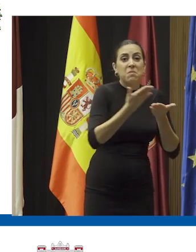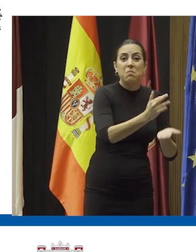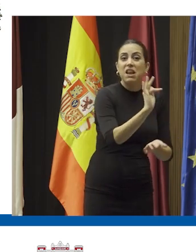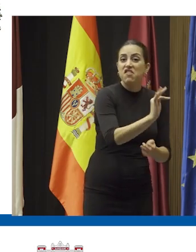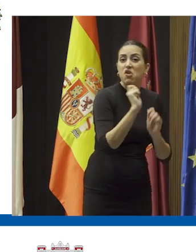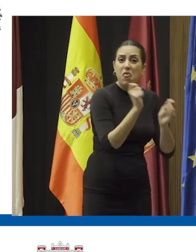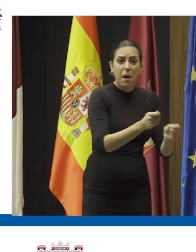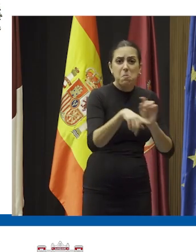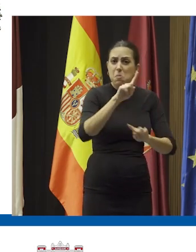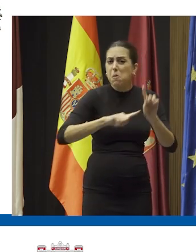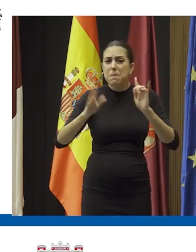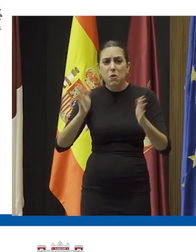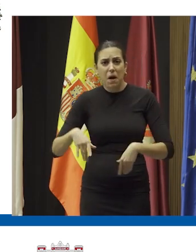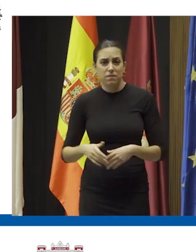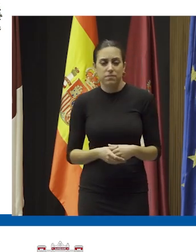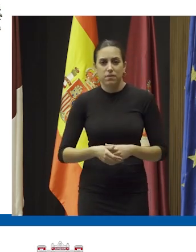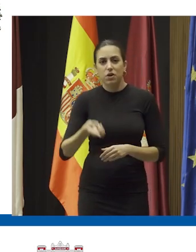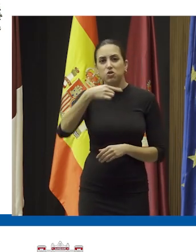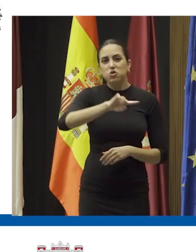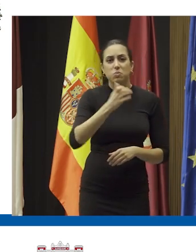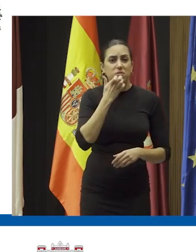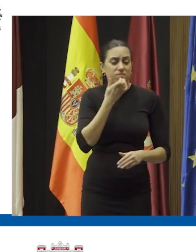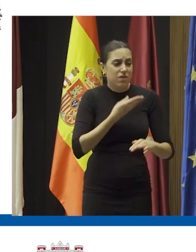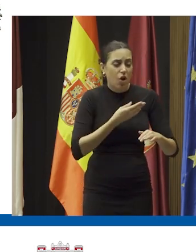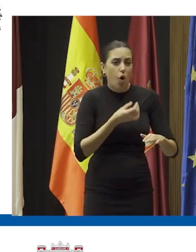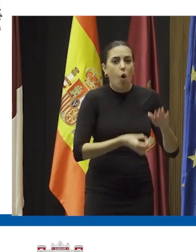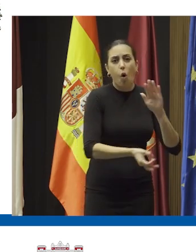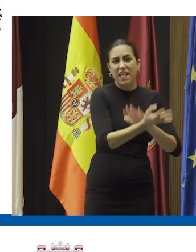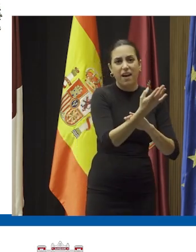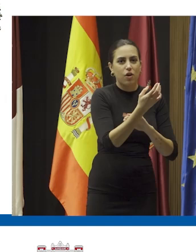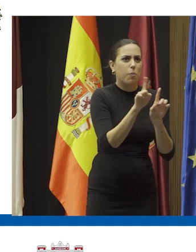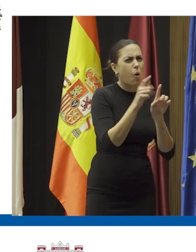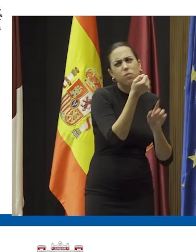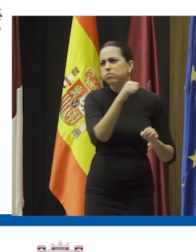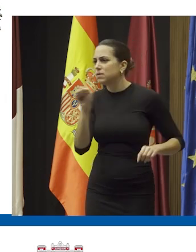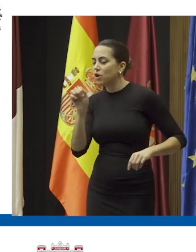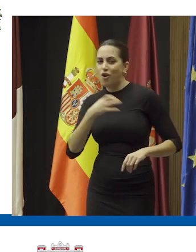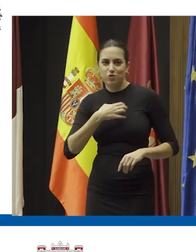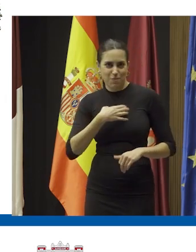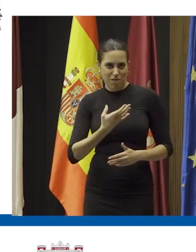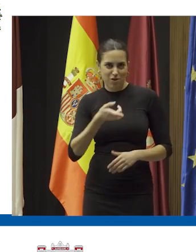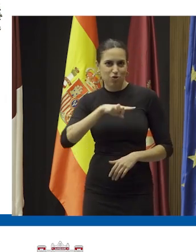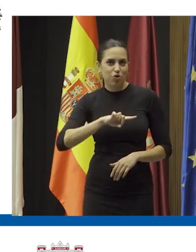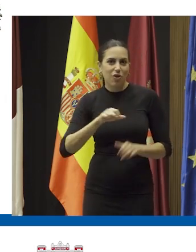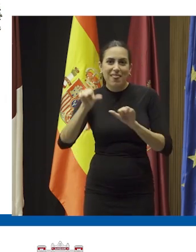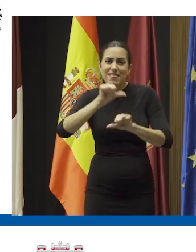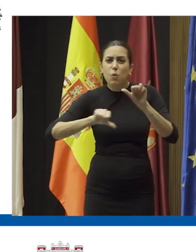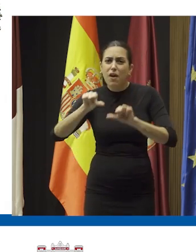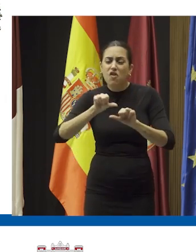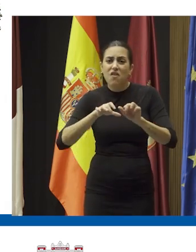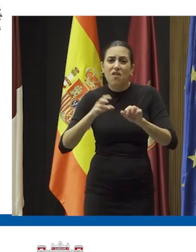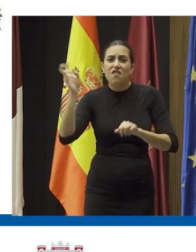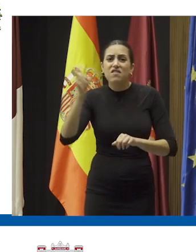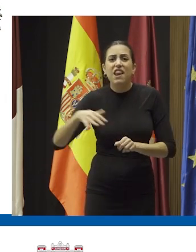problema. Y nosotros no podemos renegar de nuestro origen. Como una imagen de historia, prácticamente, ¿de dónde procedemos los cirujanos? De los